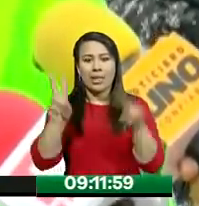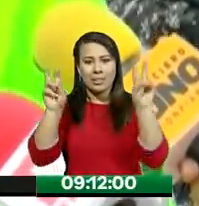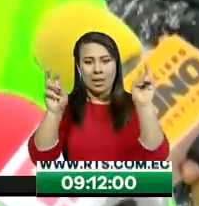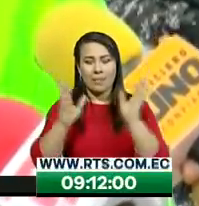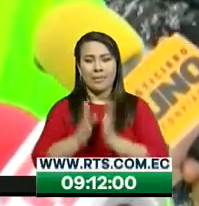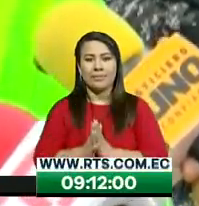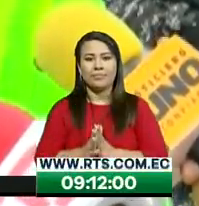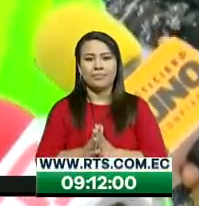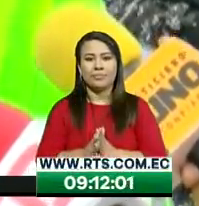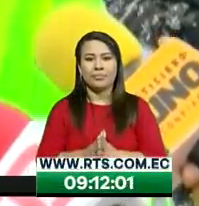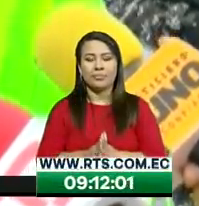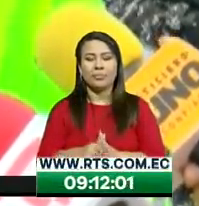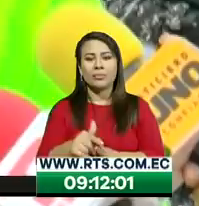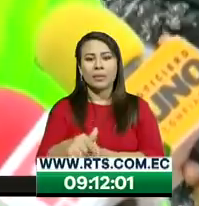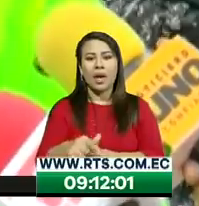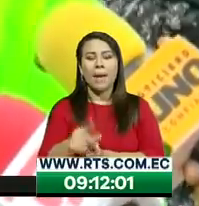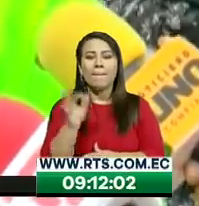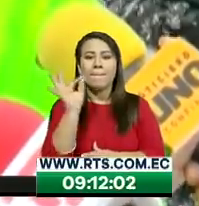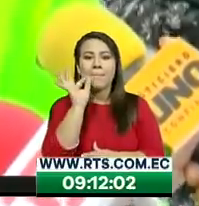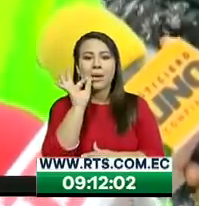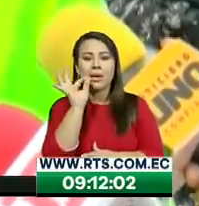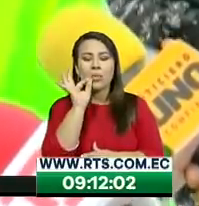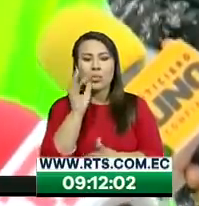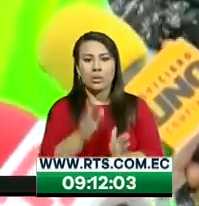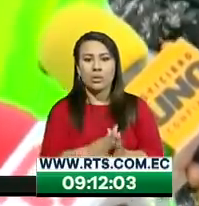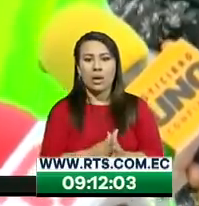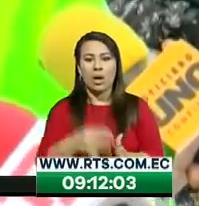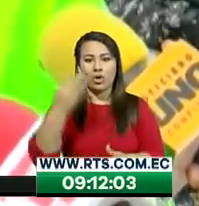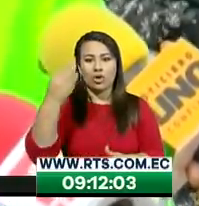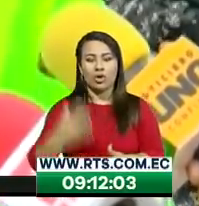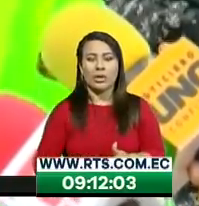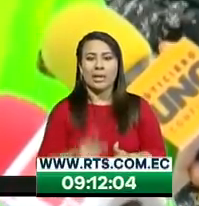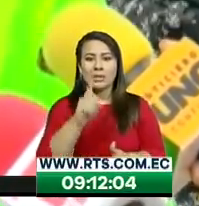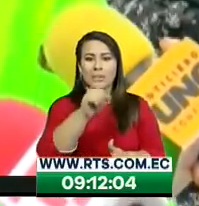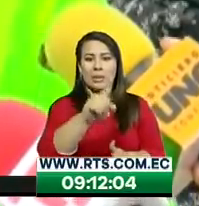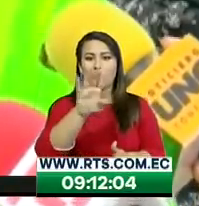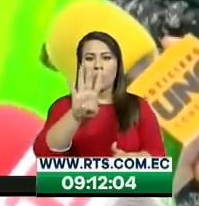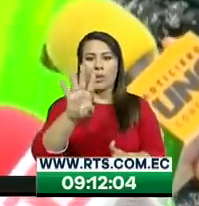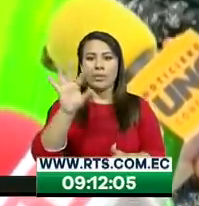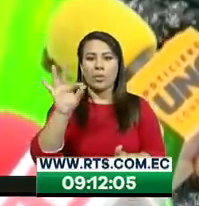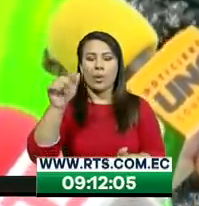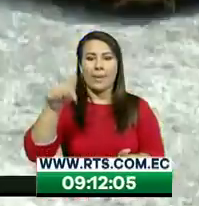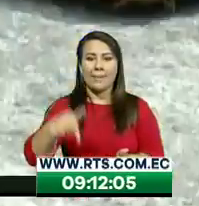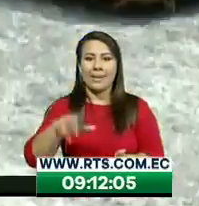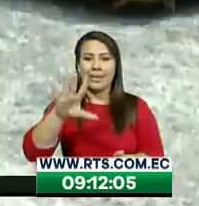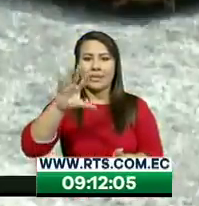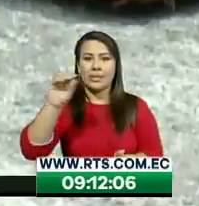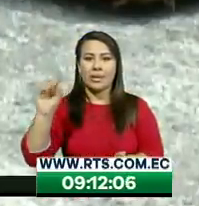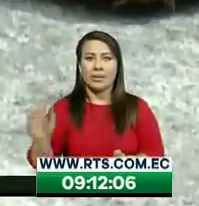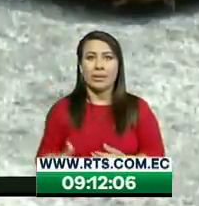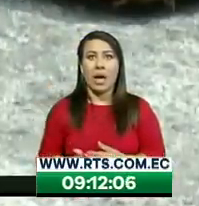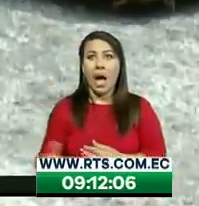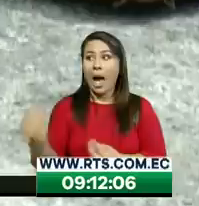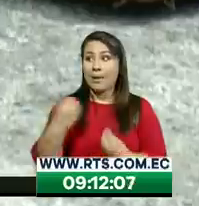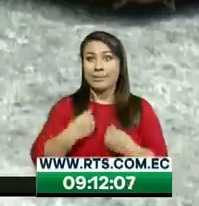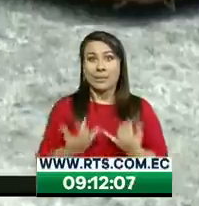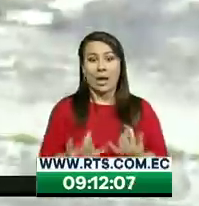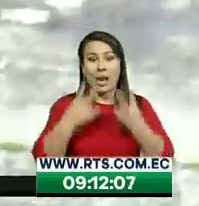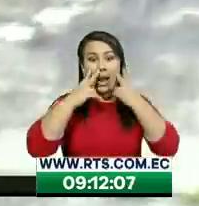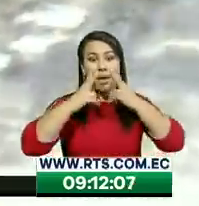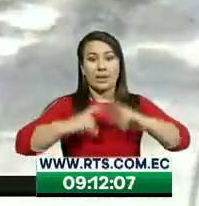que este espacio, este estero, está despidiendo una serie de malos olores. Y los